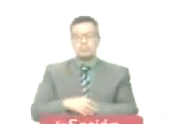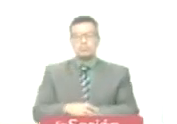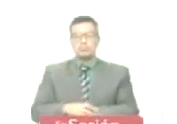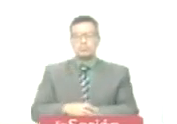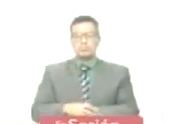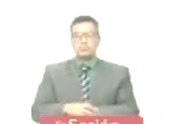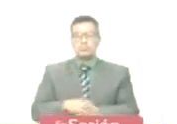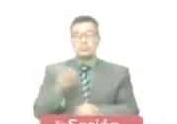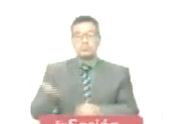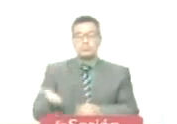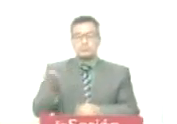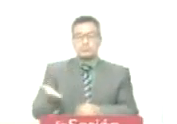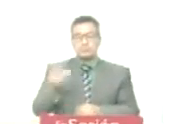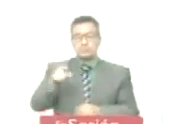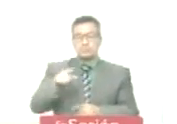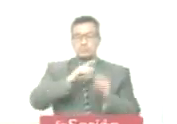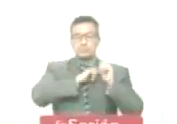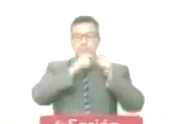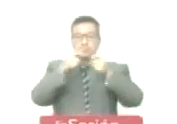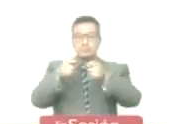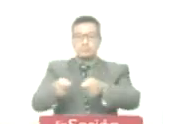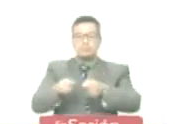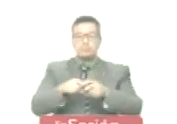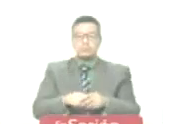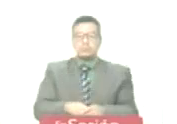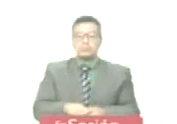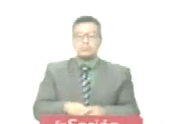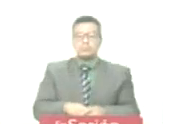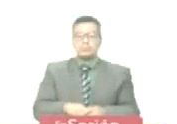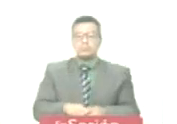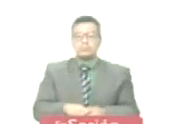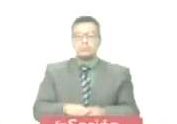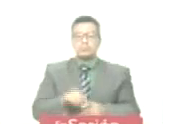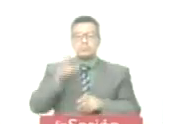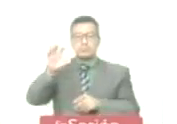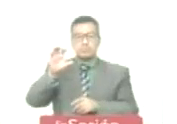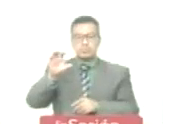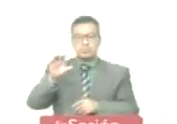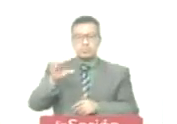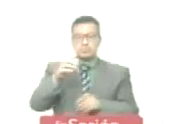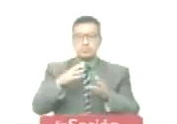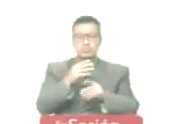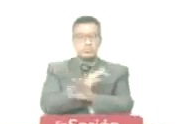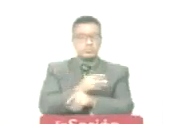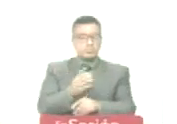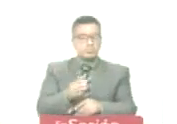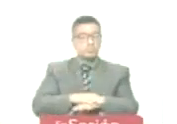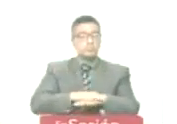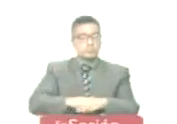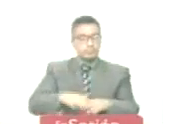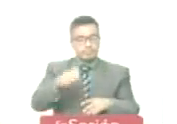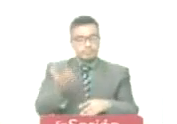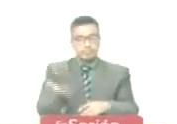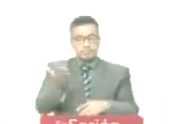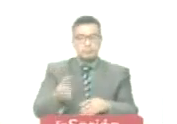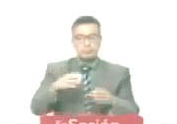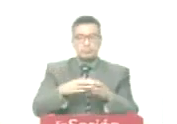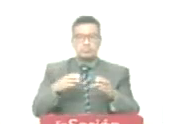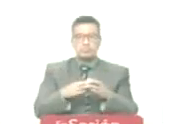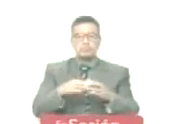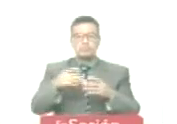2013-2014. Importante designación en un país que juega un papel fundamental en las rondas